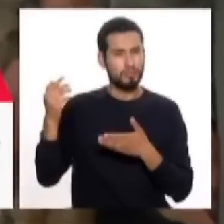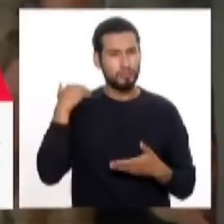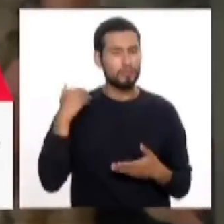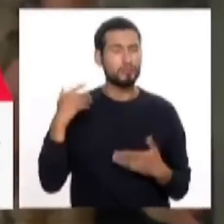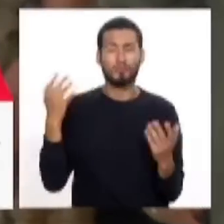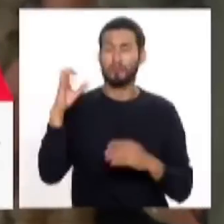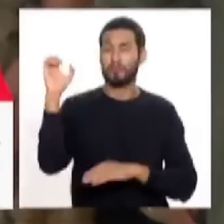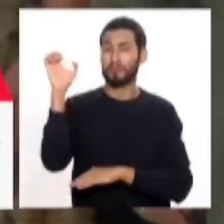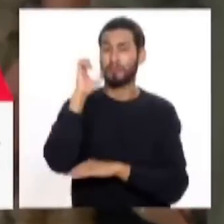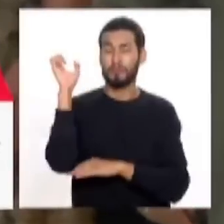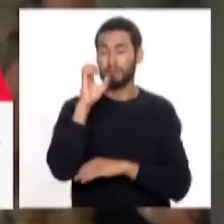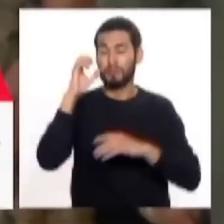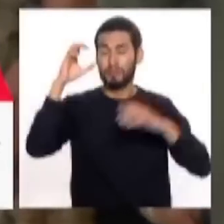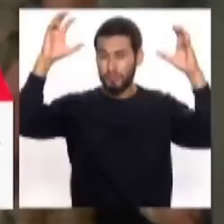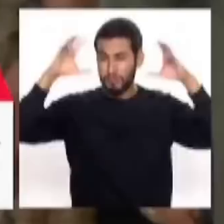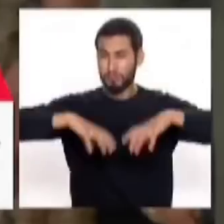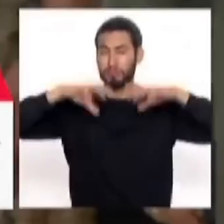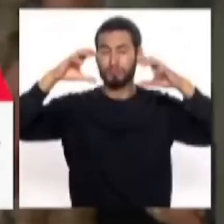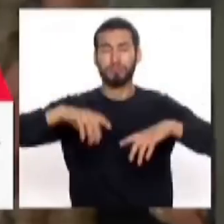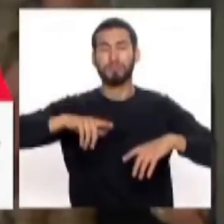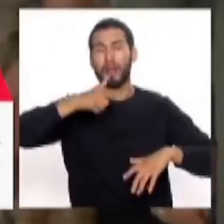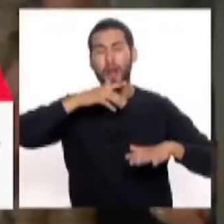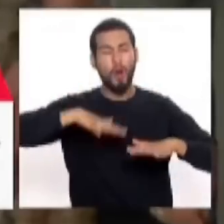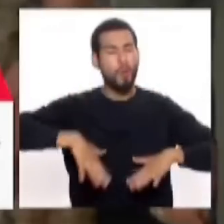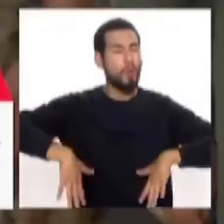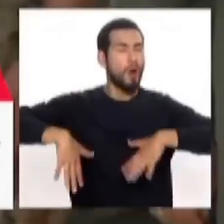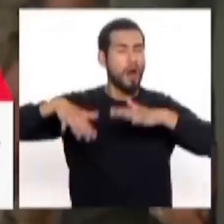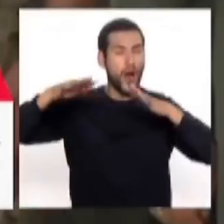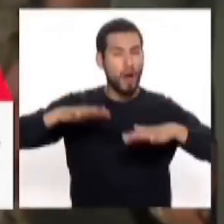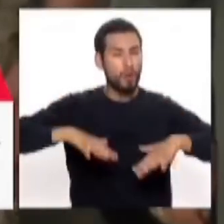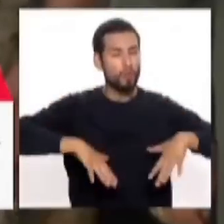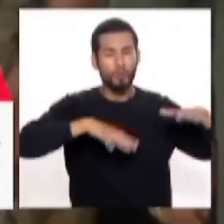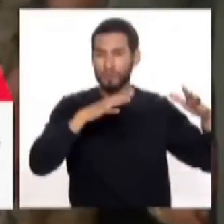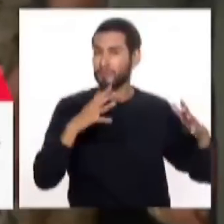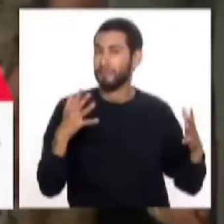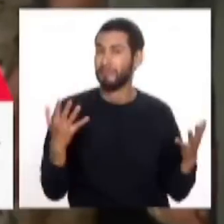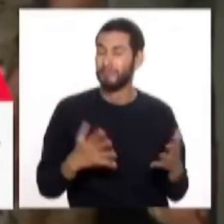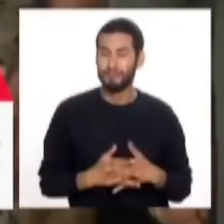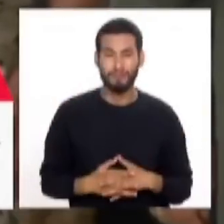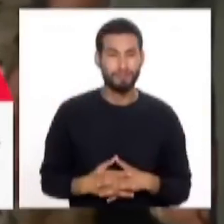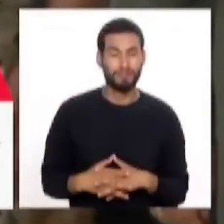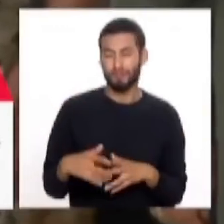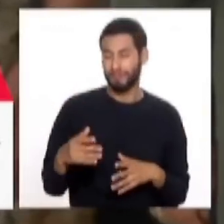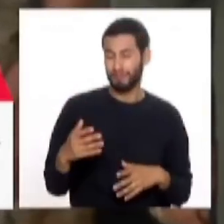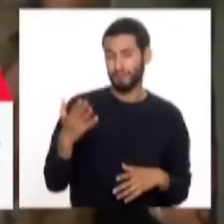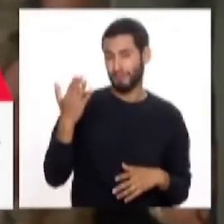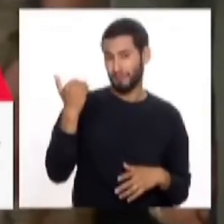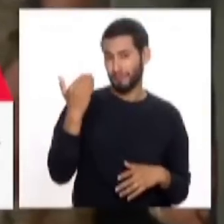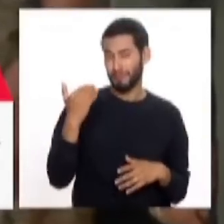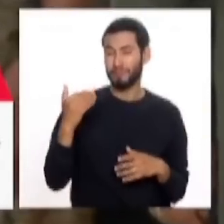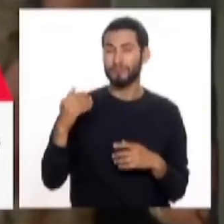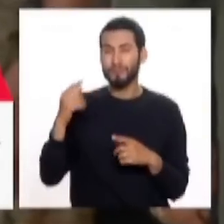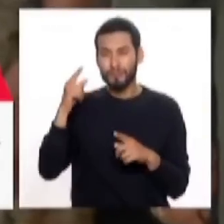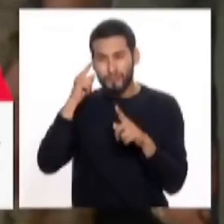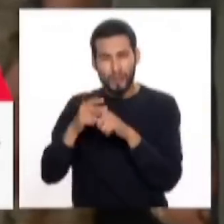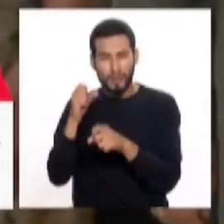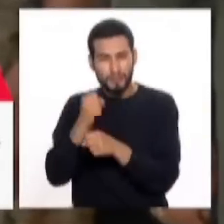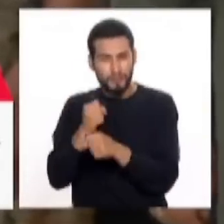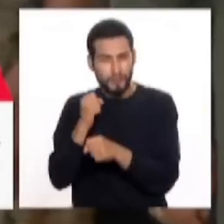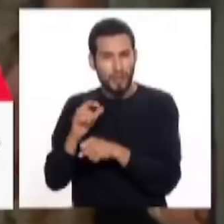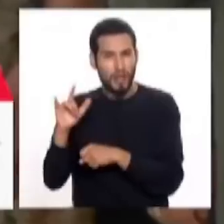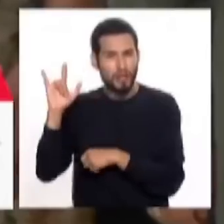la emergencia por las lluvias e inundaciones, se han realizado 15 movimientos de